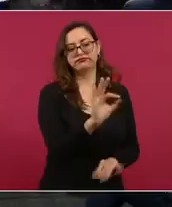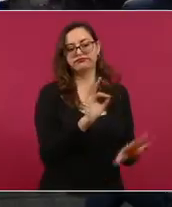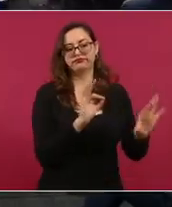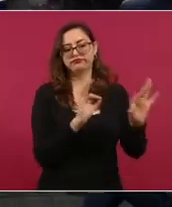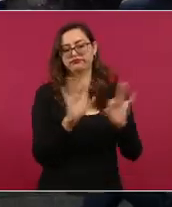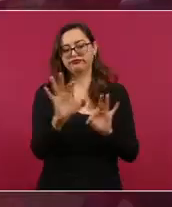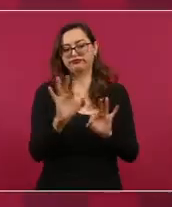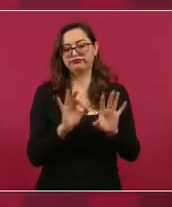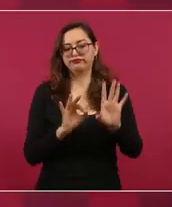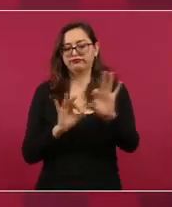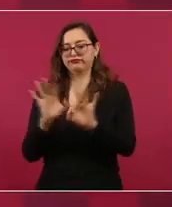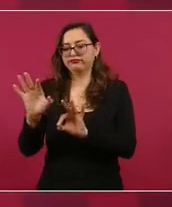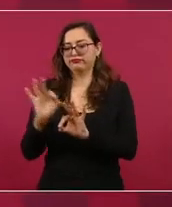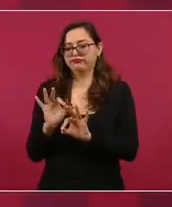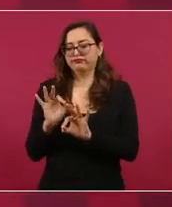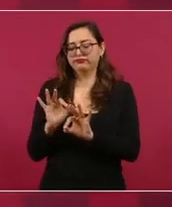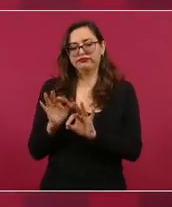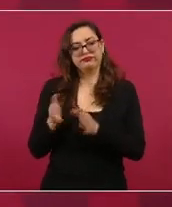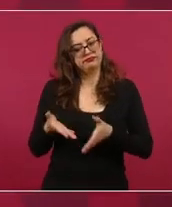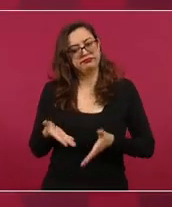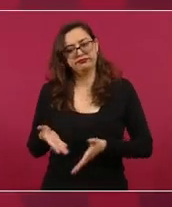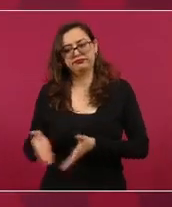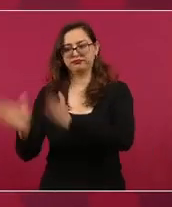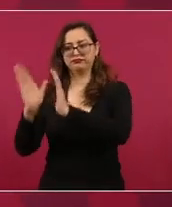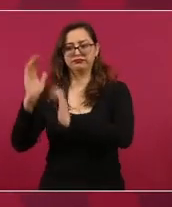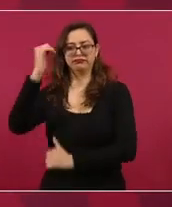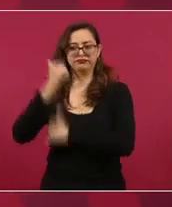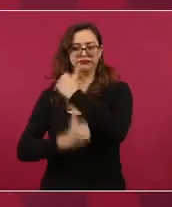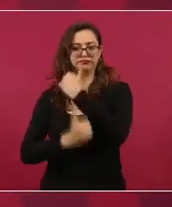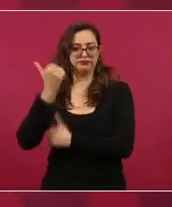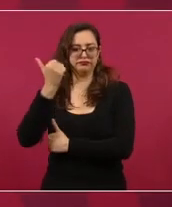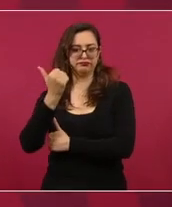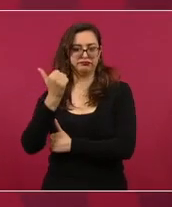en el béisbol. Si